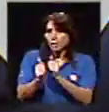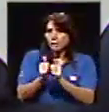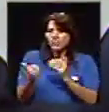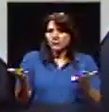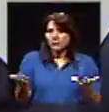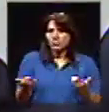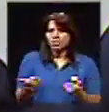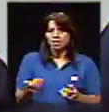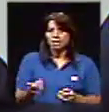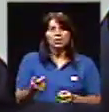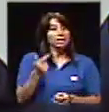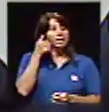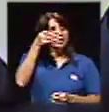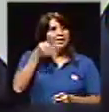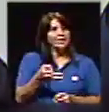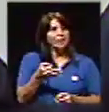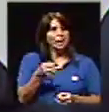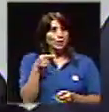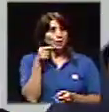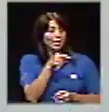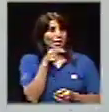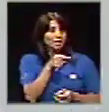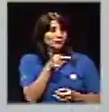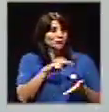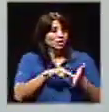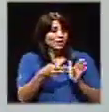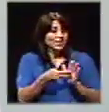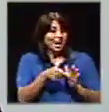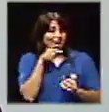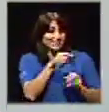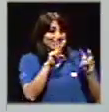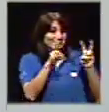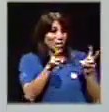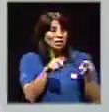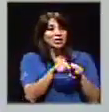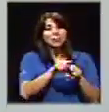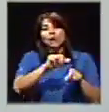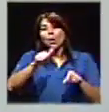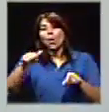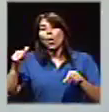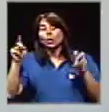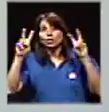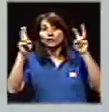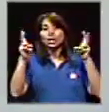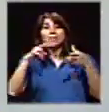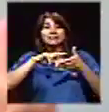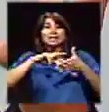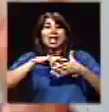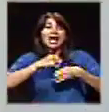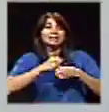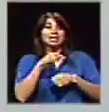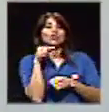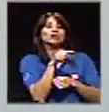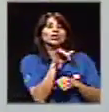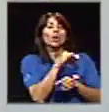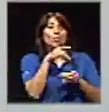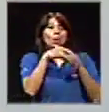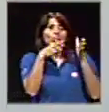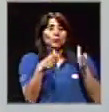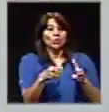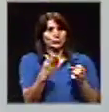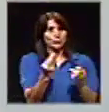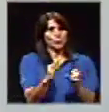que eso sí, y otros temas lo van a tener muy ocupado en Cuesta de Moras. Y me parece que